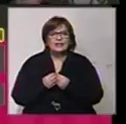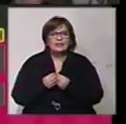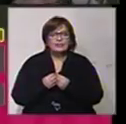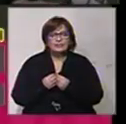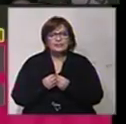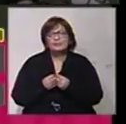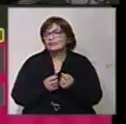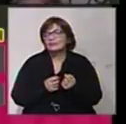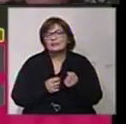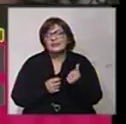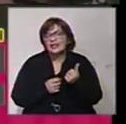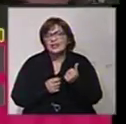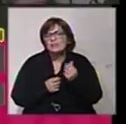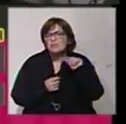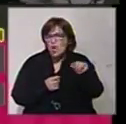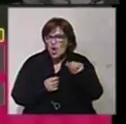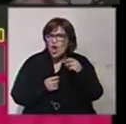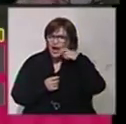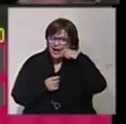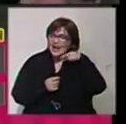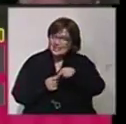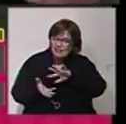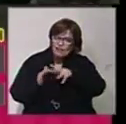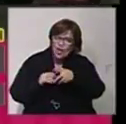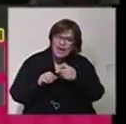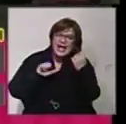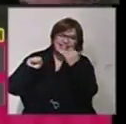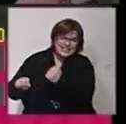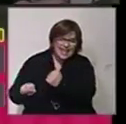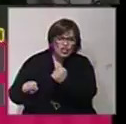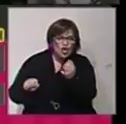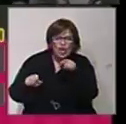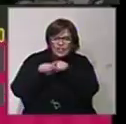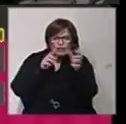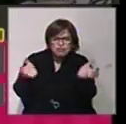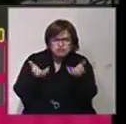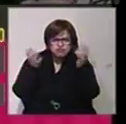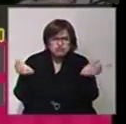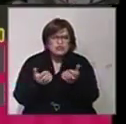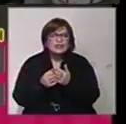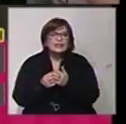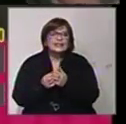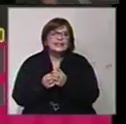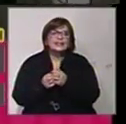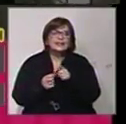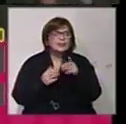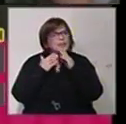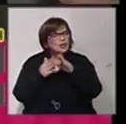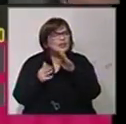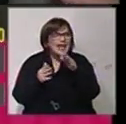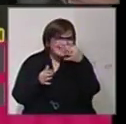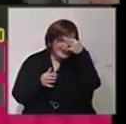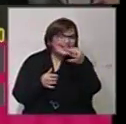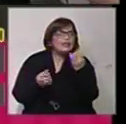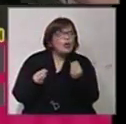o sea, prácticamente muy pocas veces comió carnes así asadas al fuego, ¿verdad? ¿Te hizo alguna pregunta de técnicas de